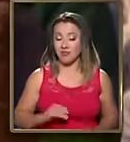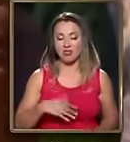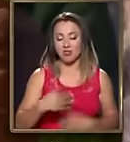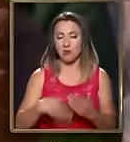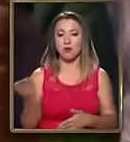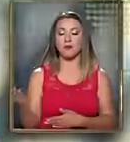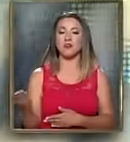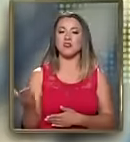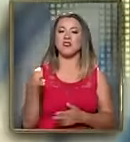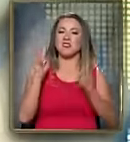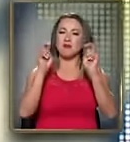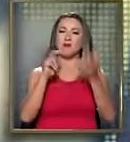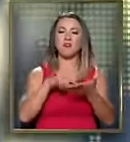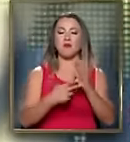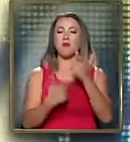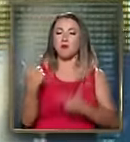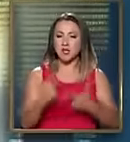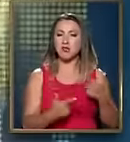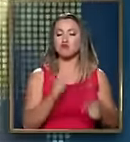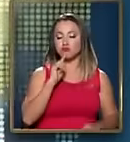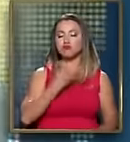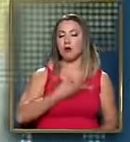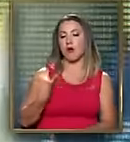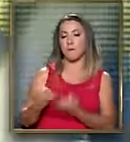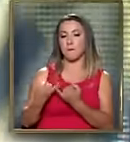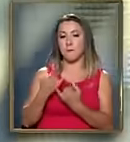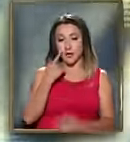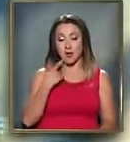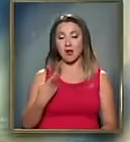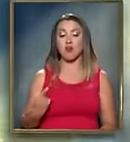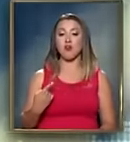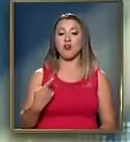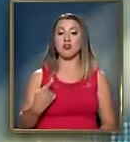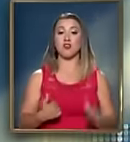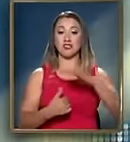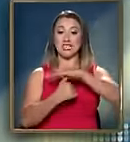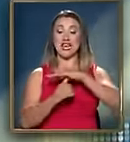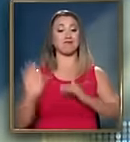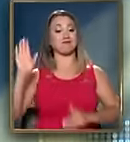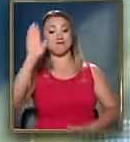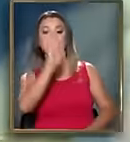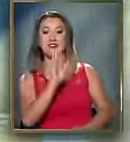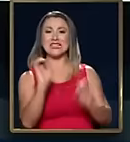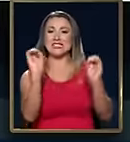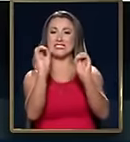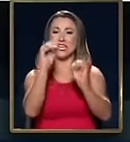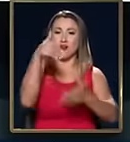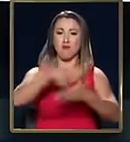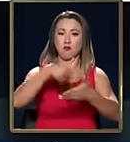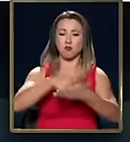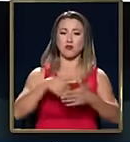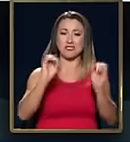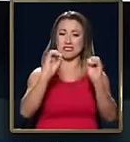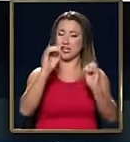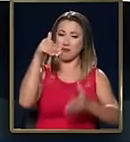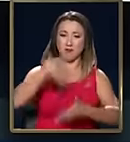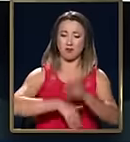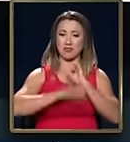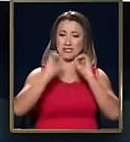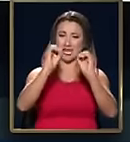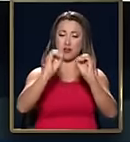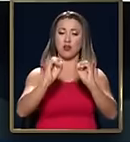Al final, porque esta cosa de la política es así, porque yo tengo un amigo que se tiró como concejal, no sacó ni un voto, ni uno, weón, ni uno. Dije, pero ni